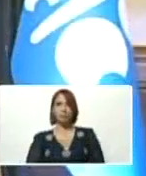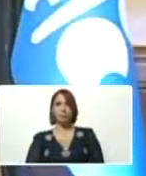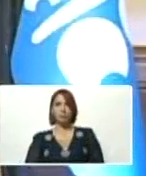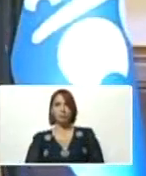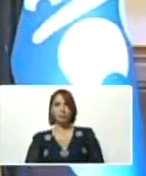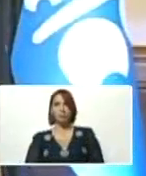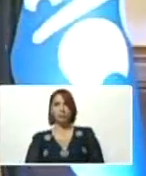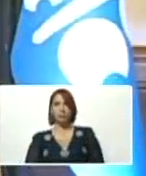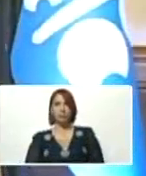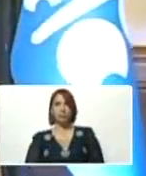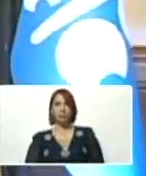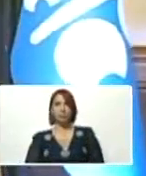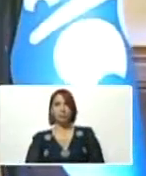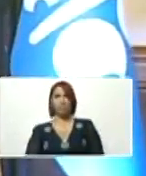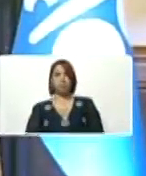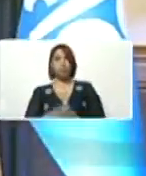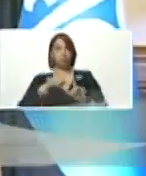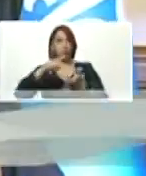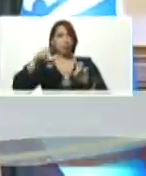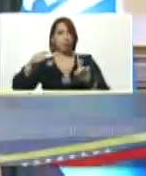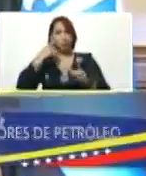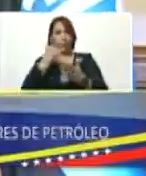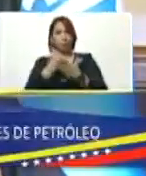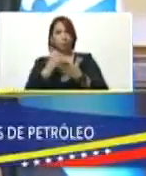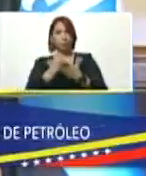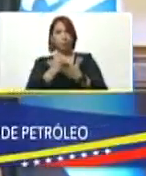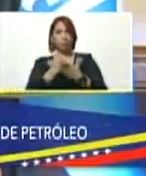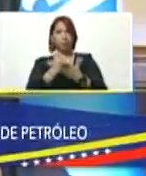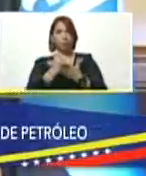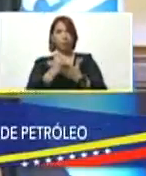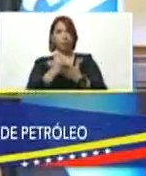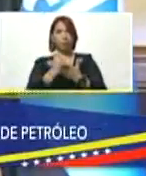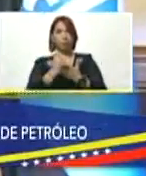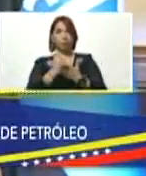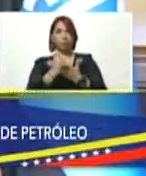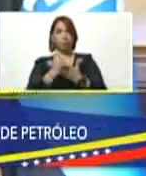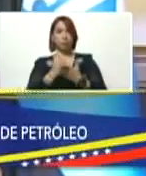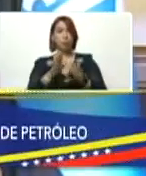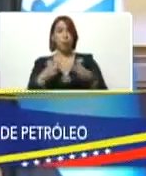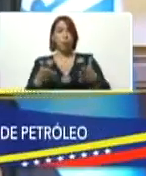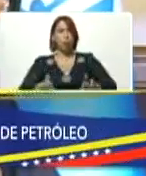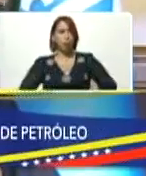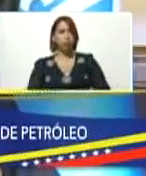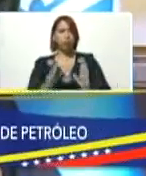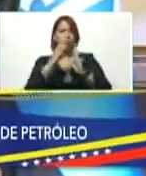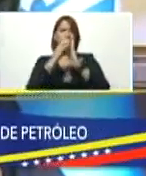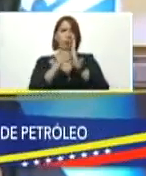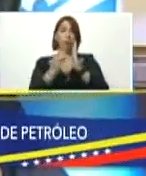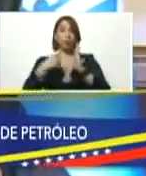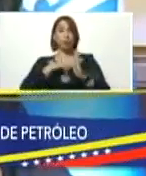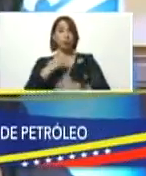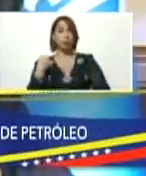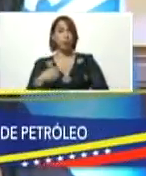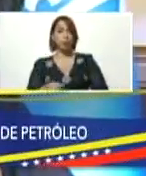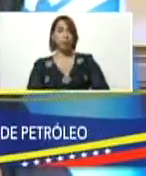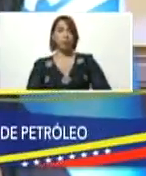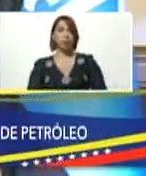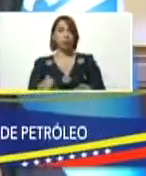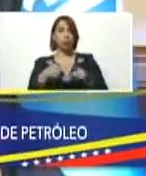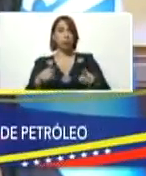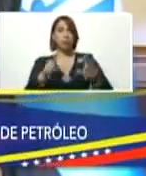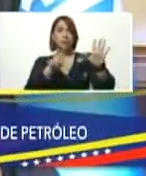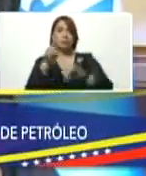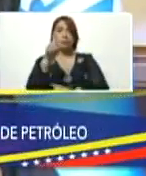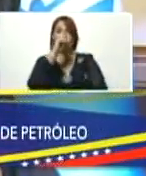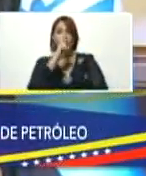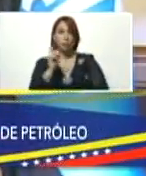7 momentos energéticos. Desde que existe la OPEP, nosotros vamos a cumplir 61